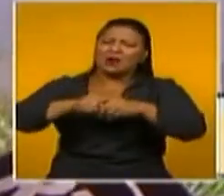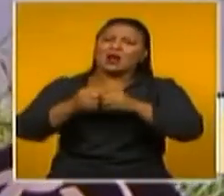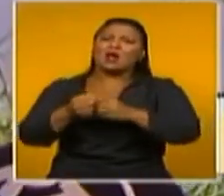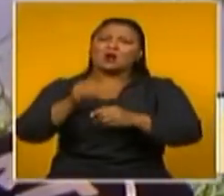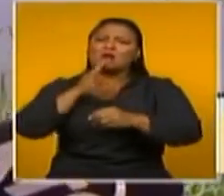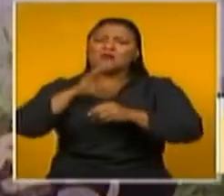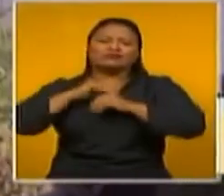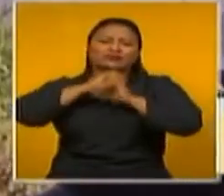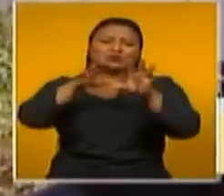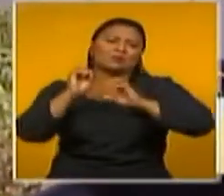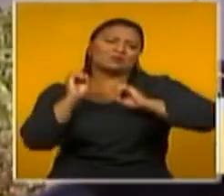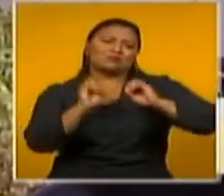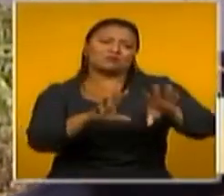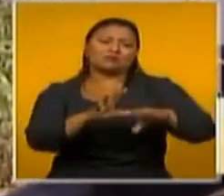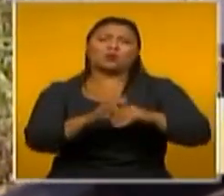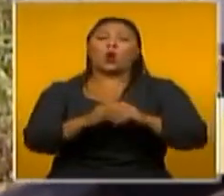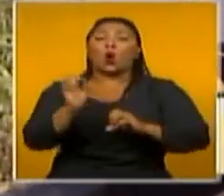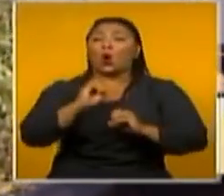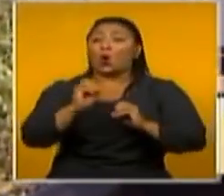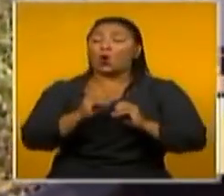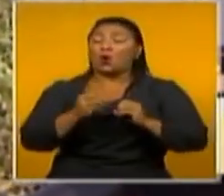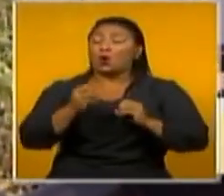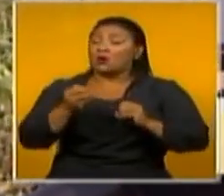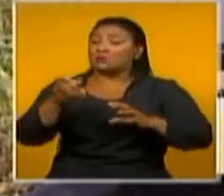botan al río.